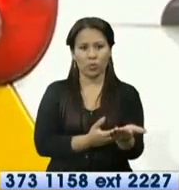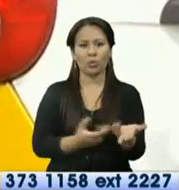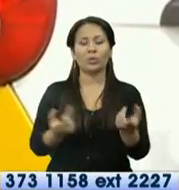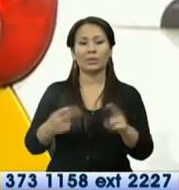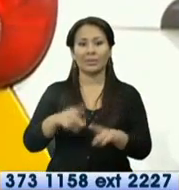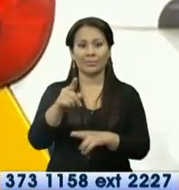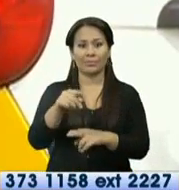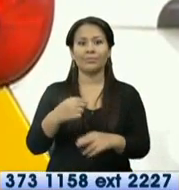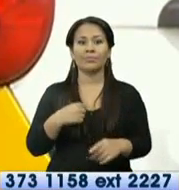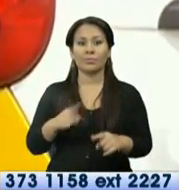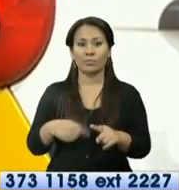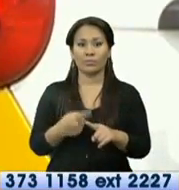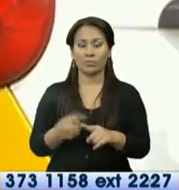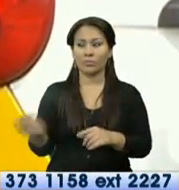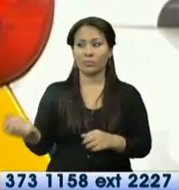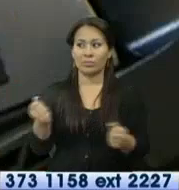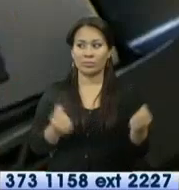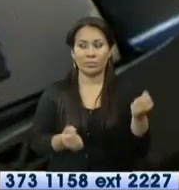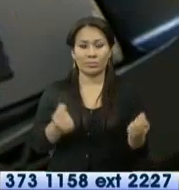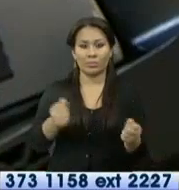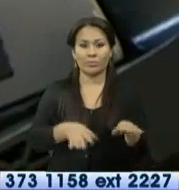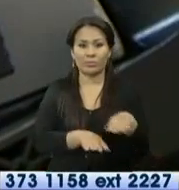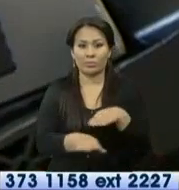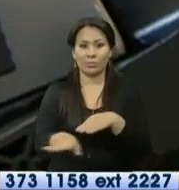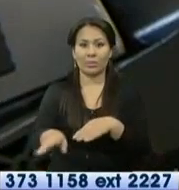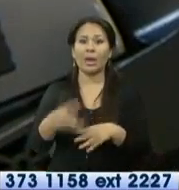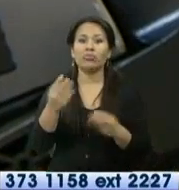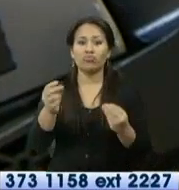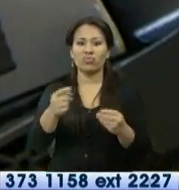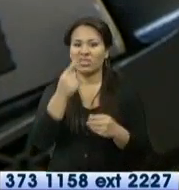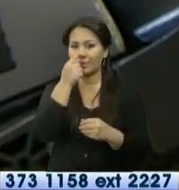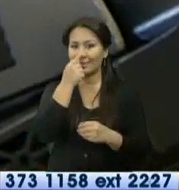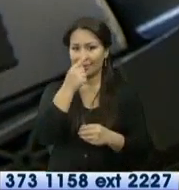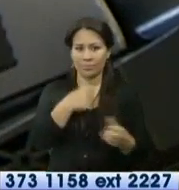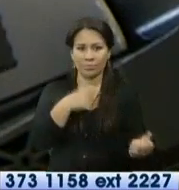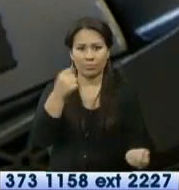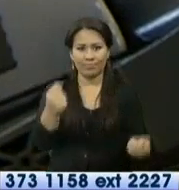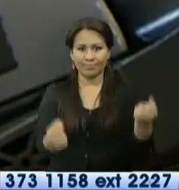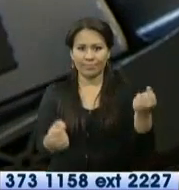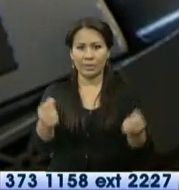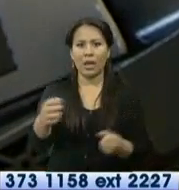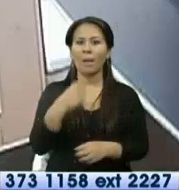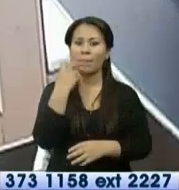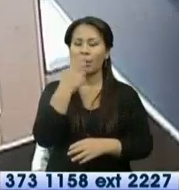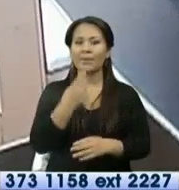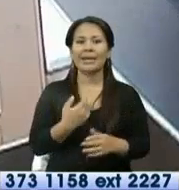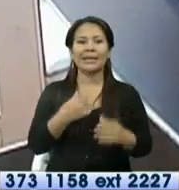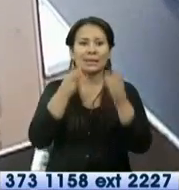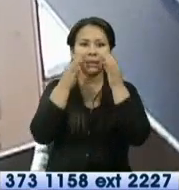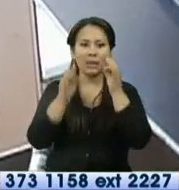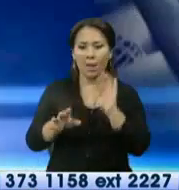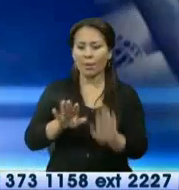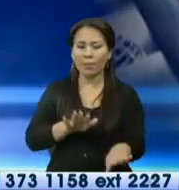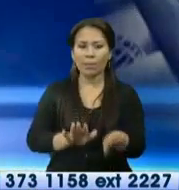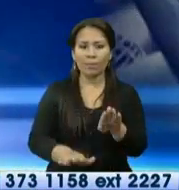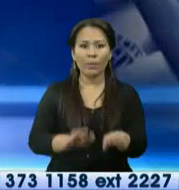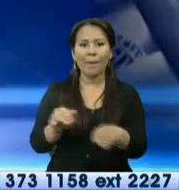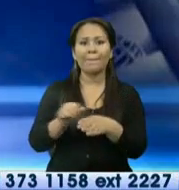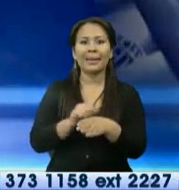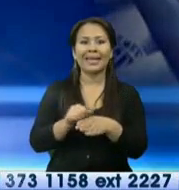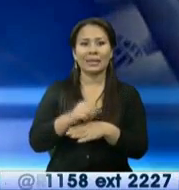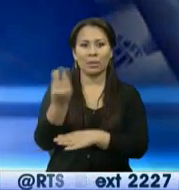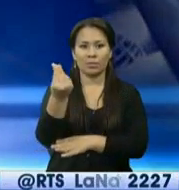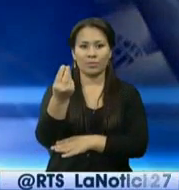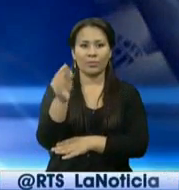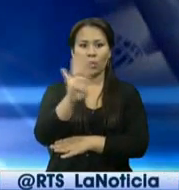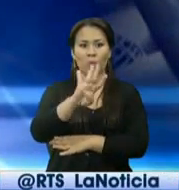opción para obtener la licencia, hay algunos interesados en dar las evaluaciones psicosensométricas y prácticas, las cuales tienen un